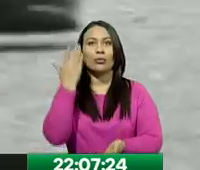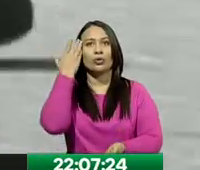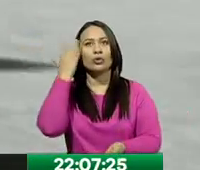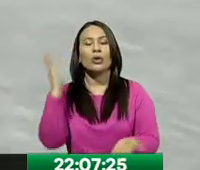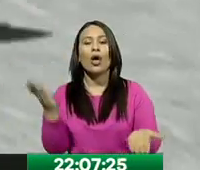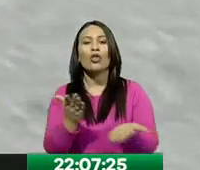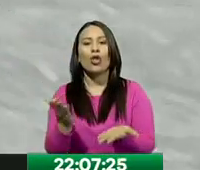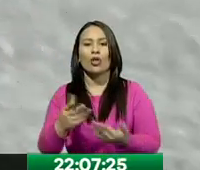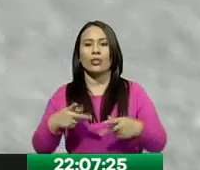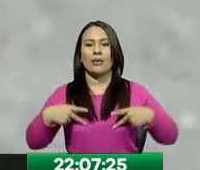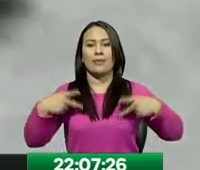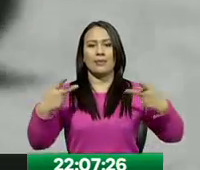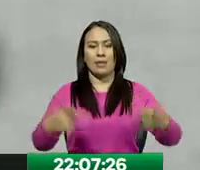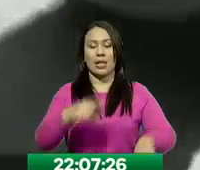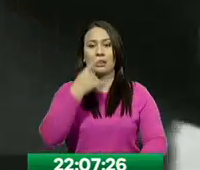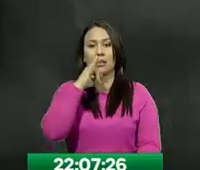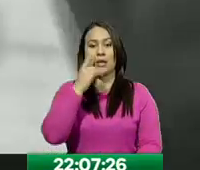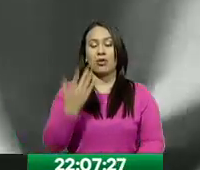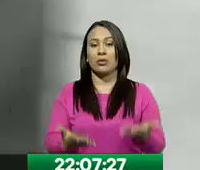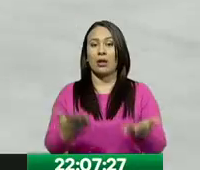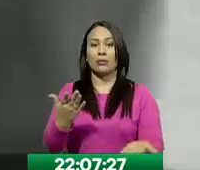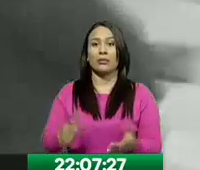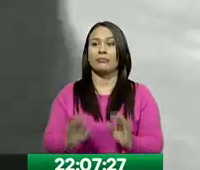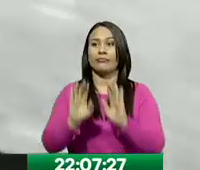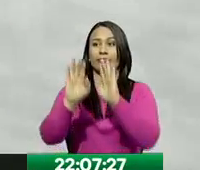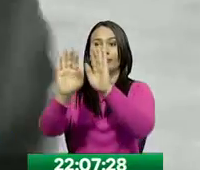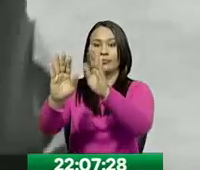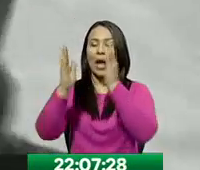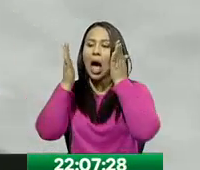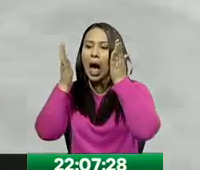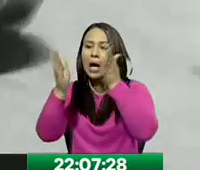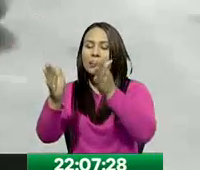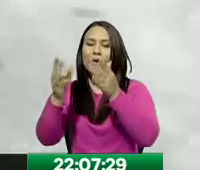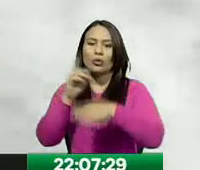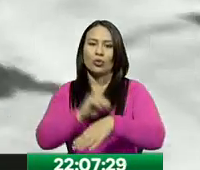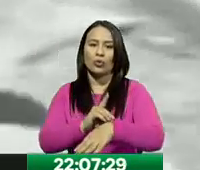iría a vivir, en caso que salga de la atención que recibe, informó Charlie Pinto.